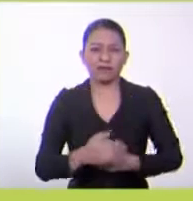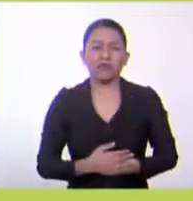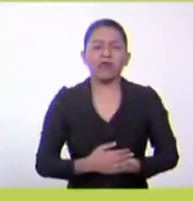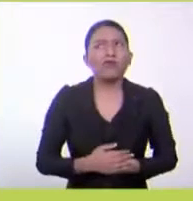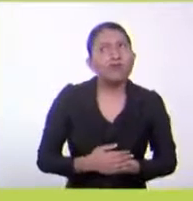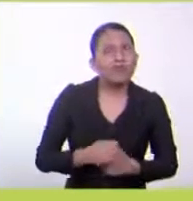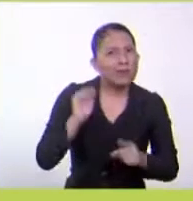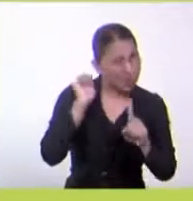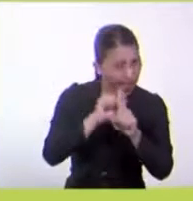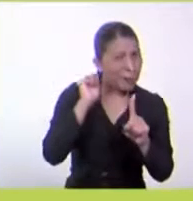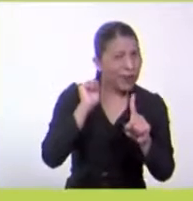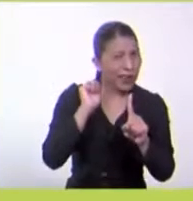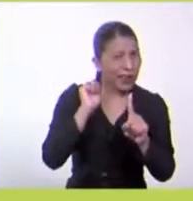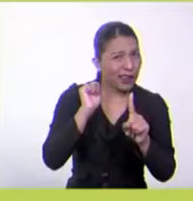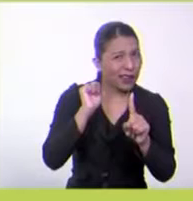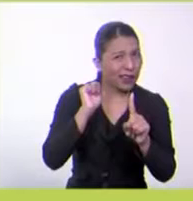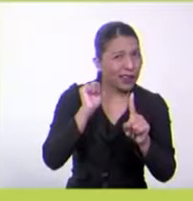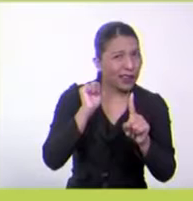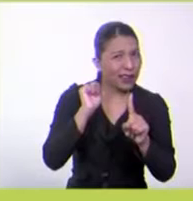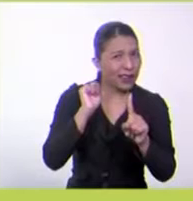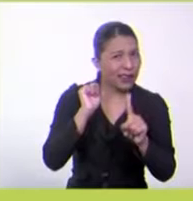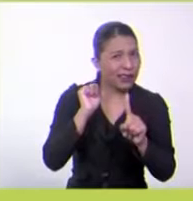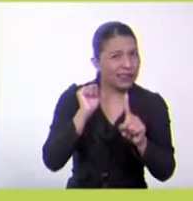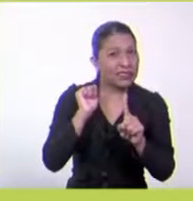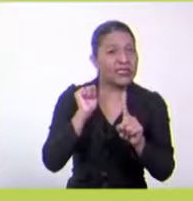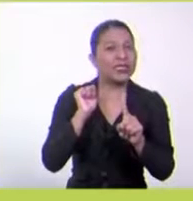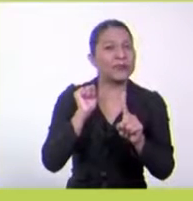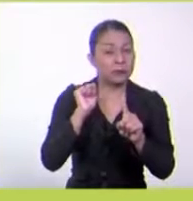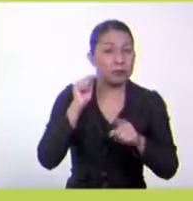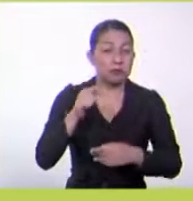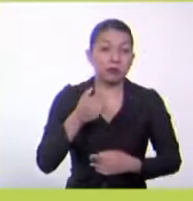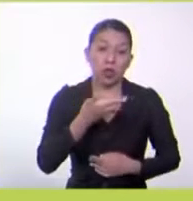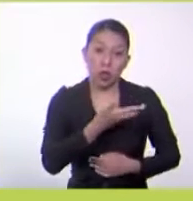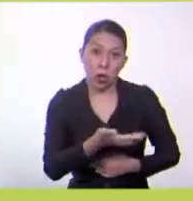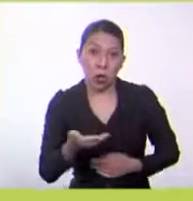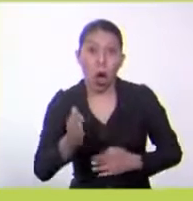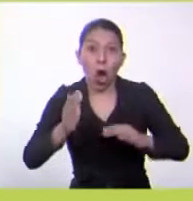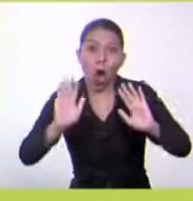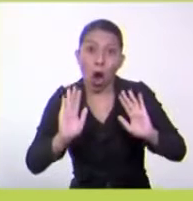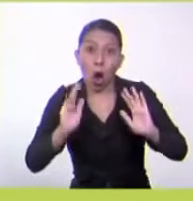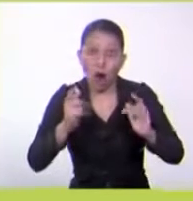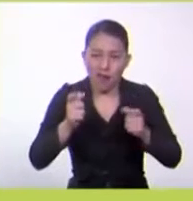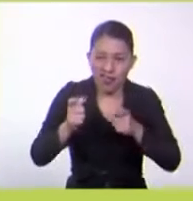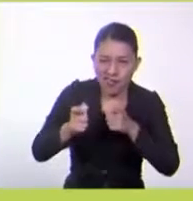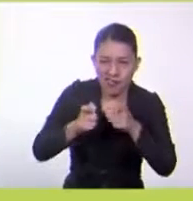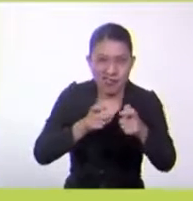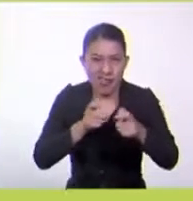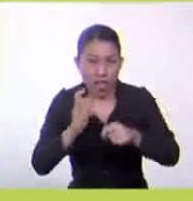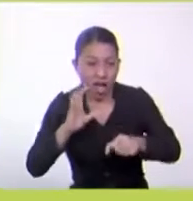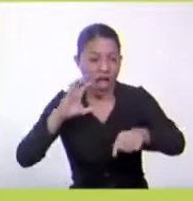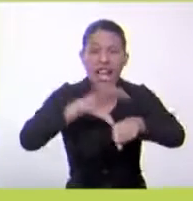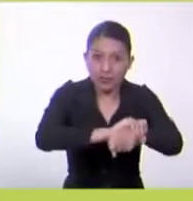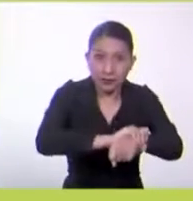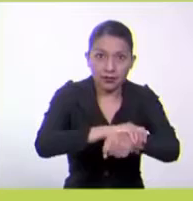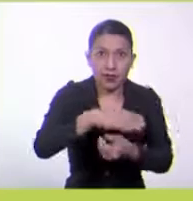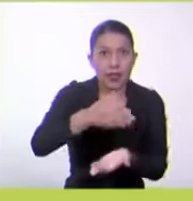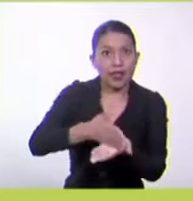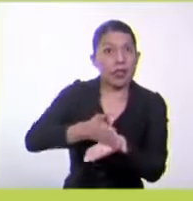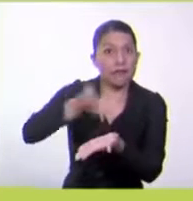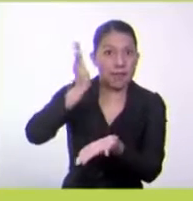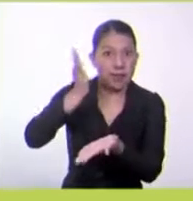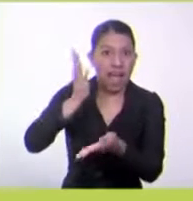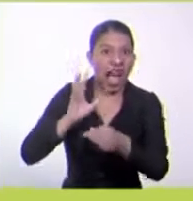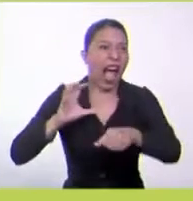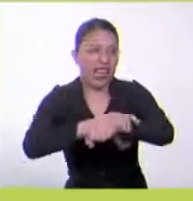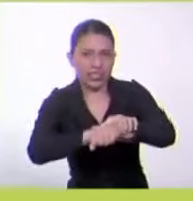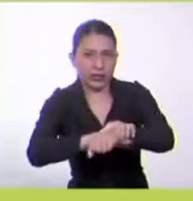Trampa. Es un instrumento o artificio que se emplea para cazar animales. También puede